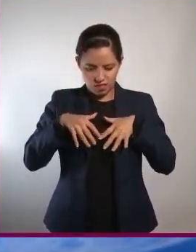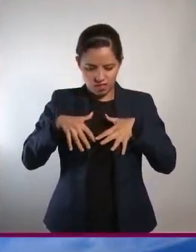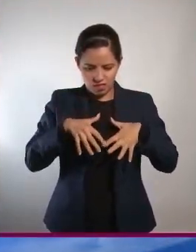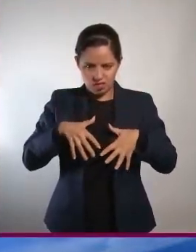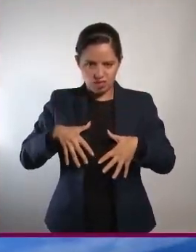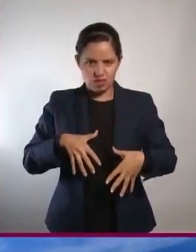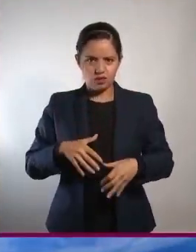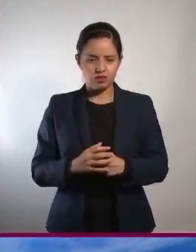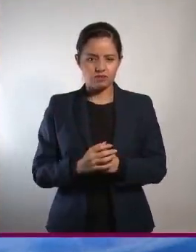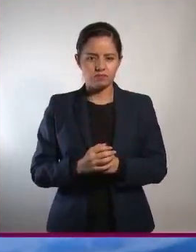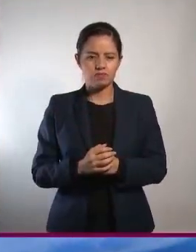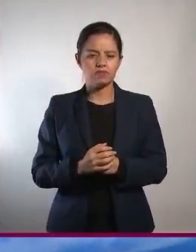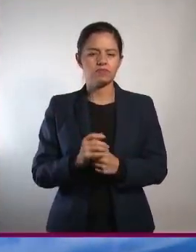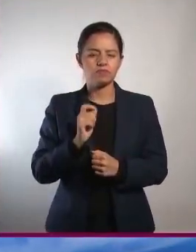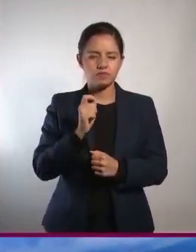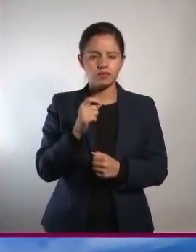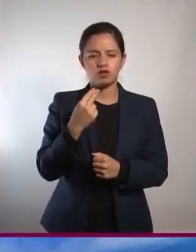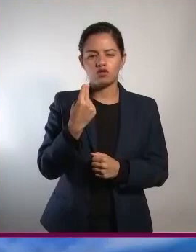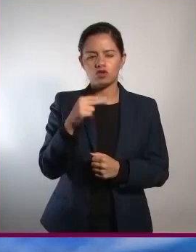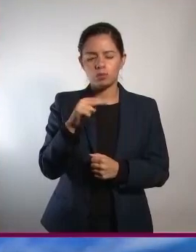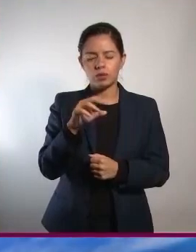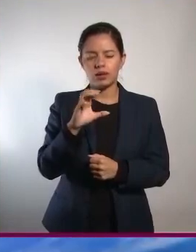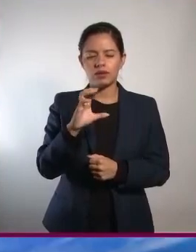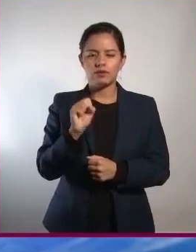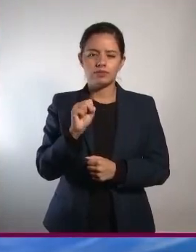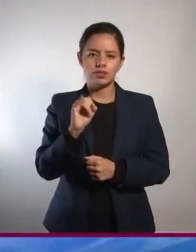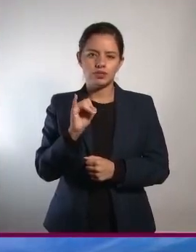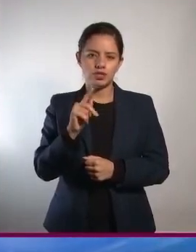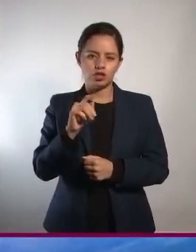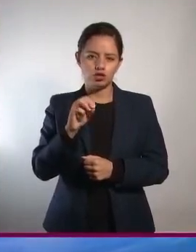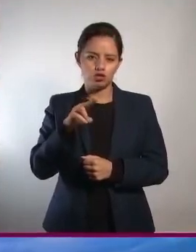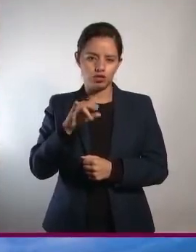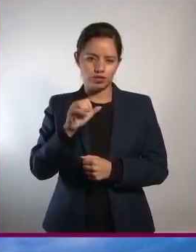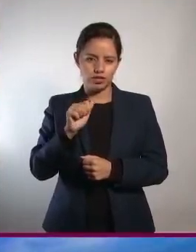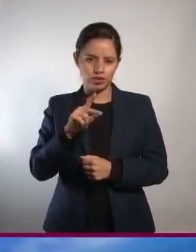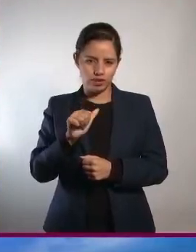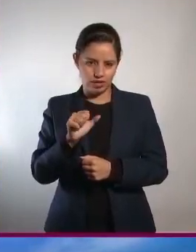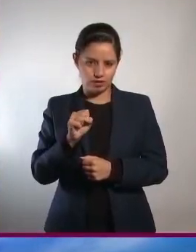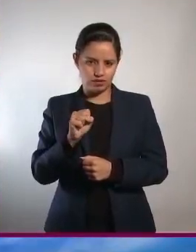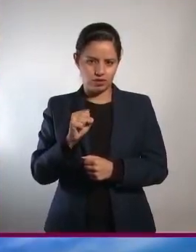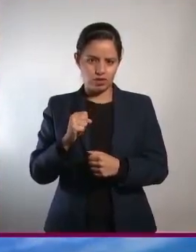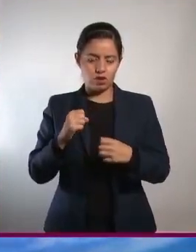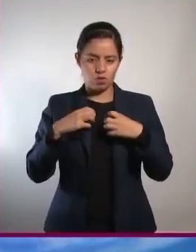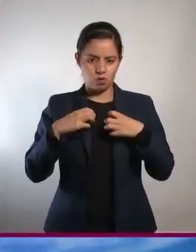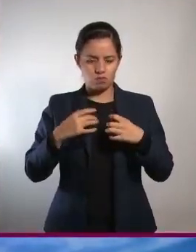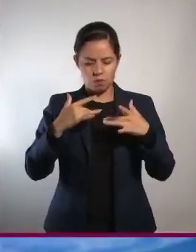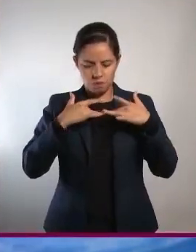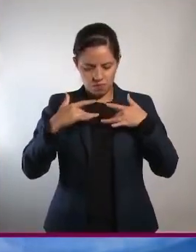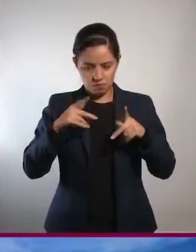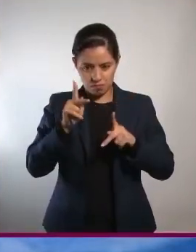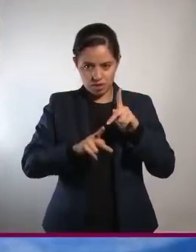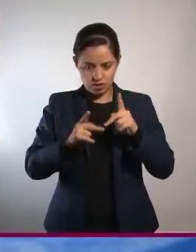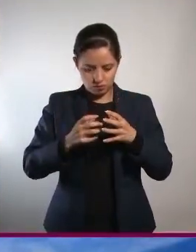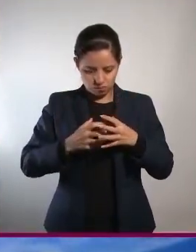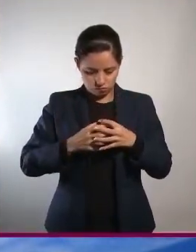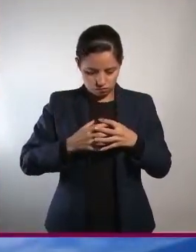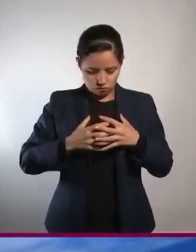inflamatorias conocidas como citocinas que empiezan a inflamar en exceso diferentes partes del